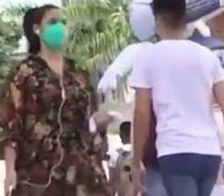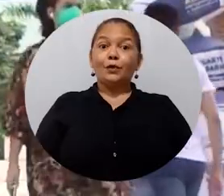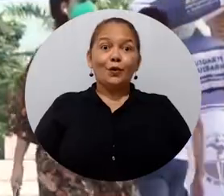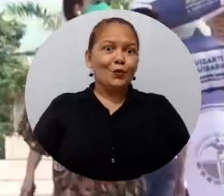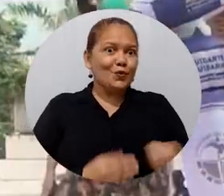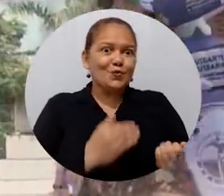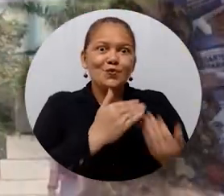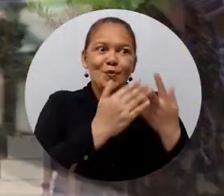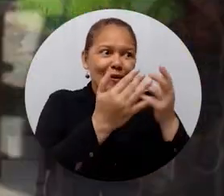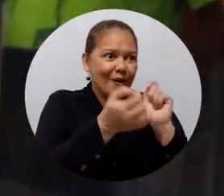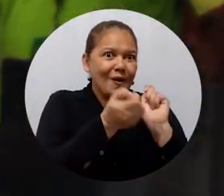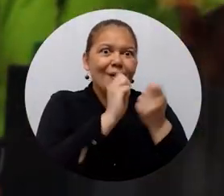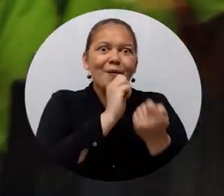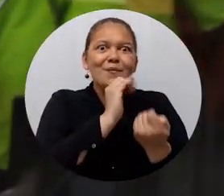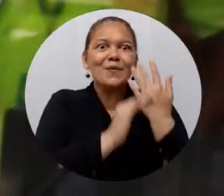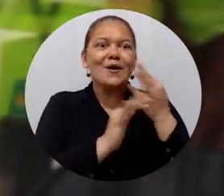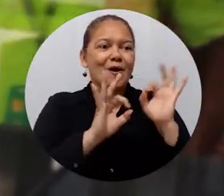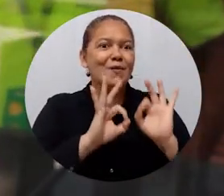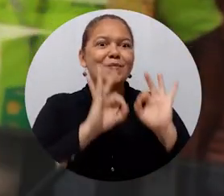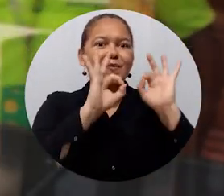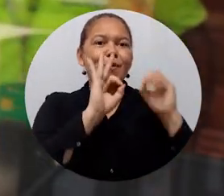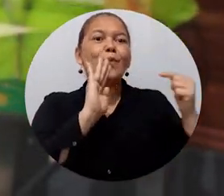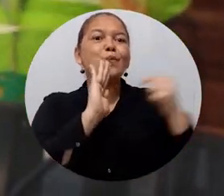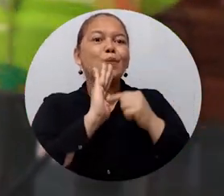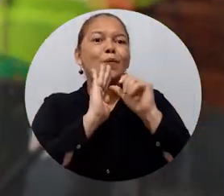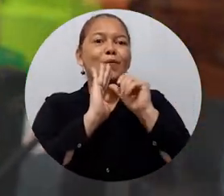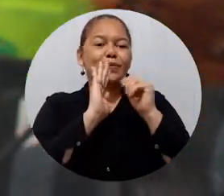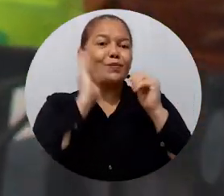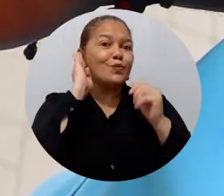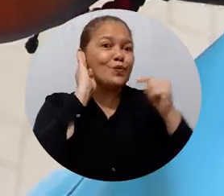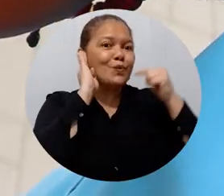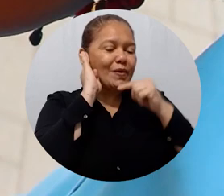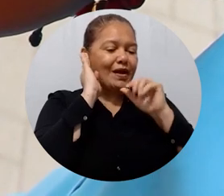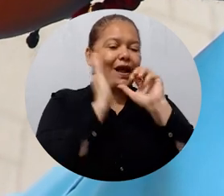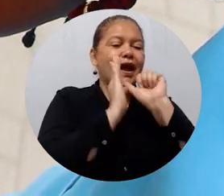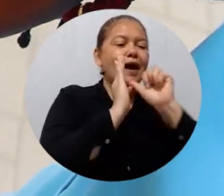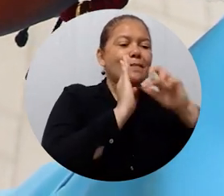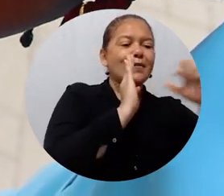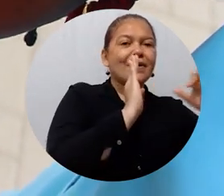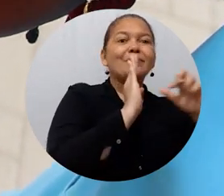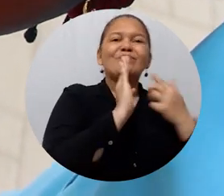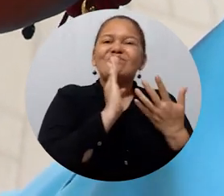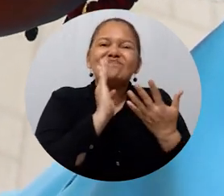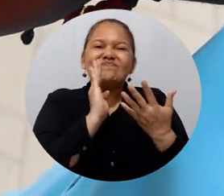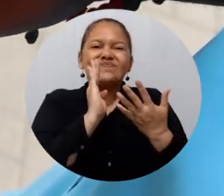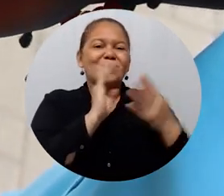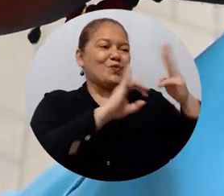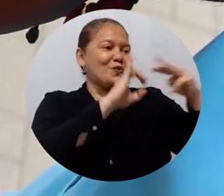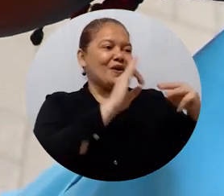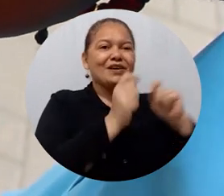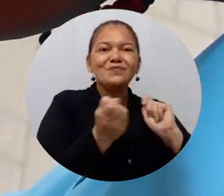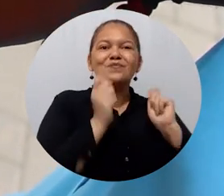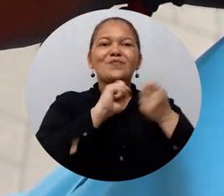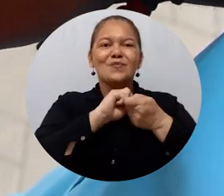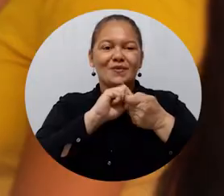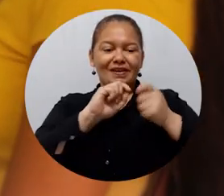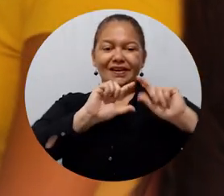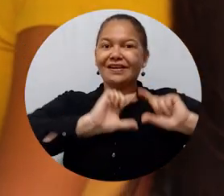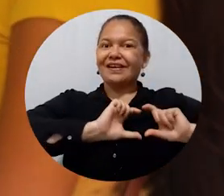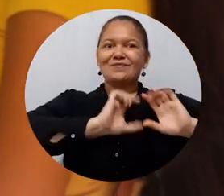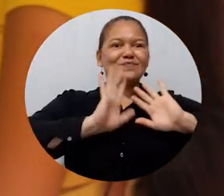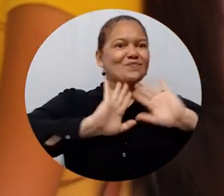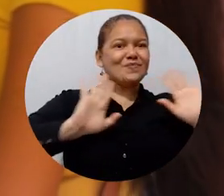a través de una novedosa aplicación para celulares la universidad de magdalena hizo la transición del carnet impreso al digital